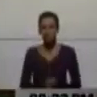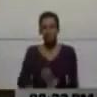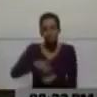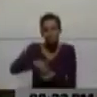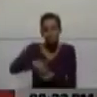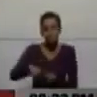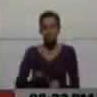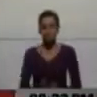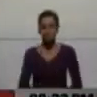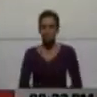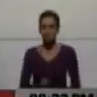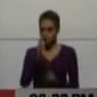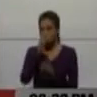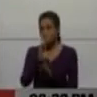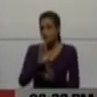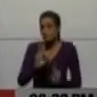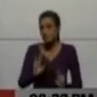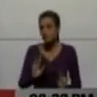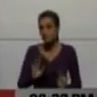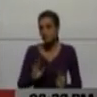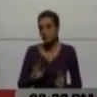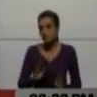Arrastrado. Con todo respeto.